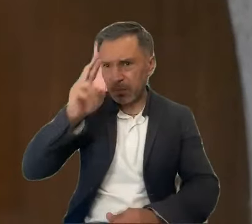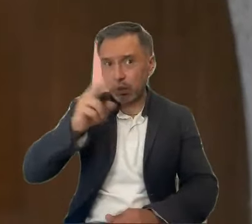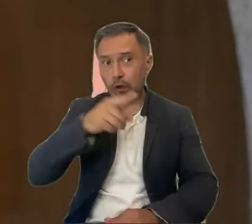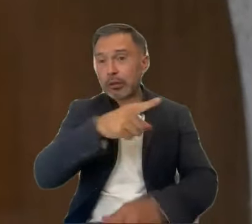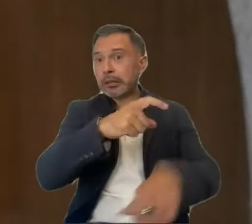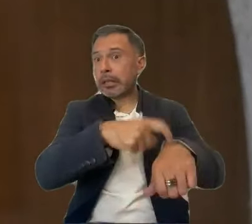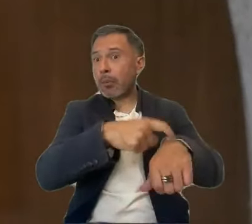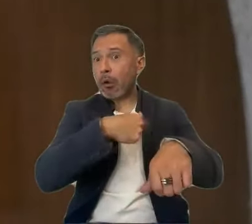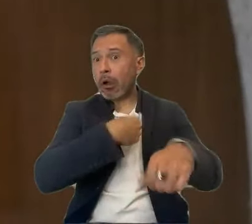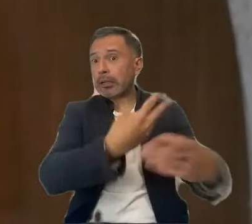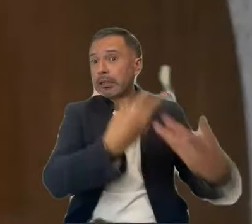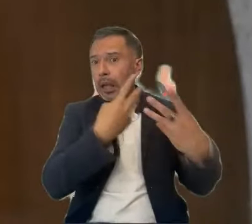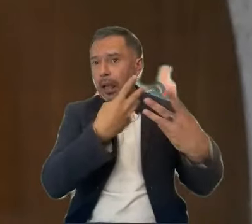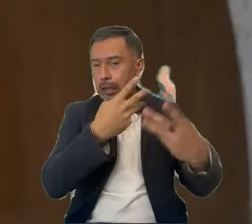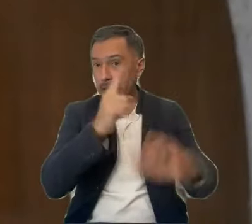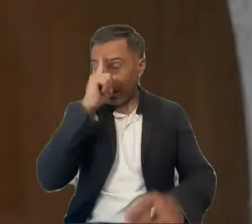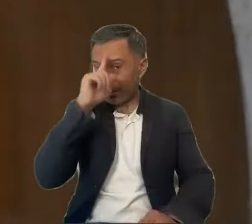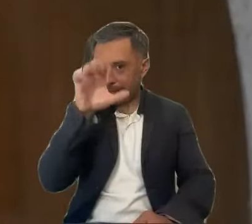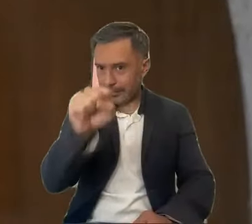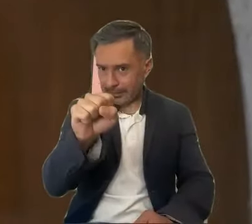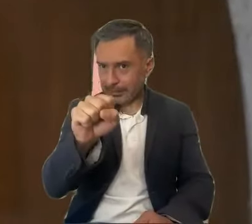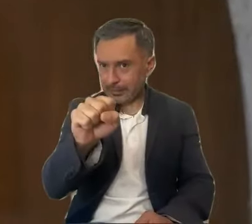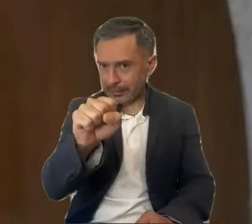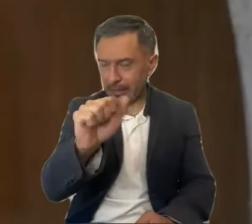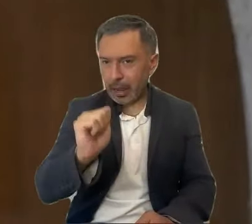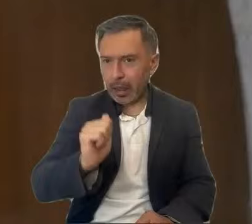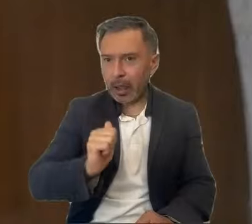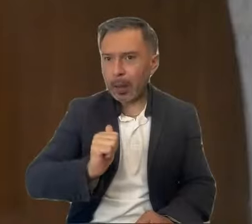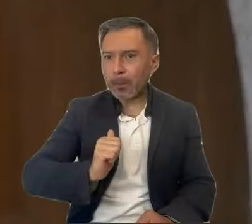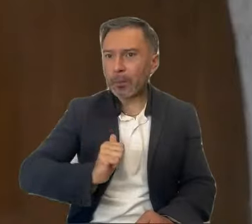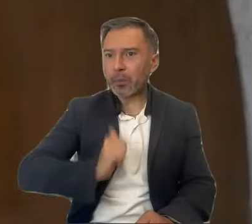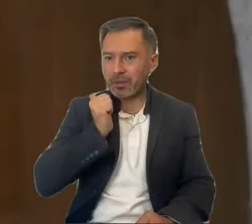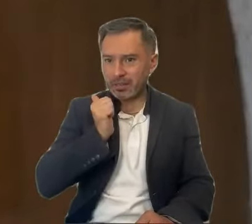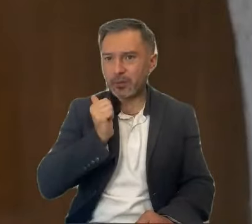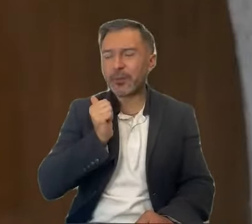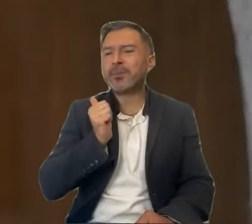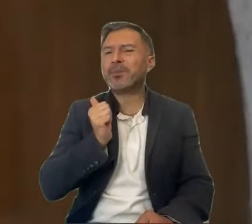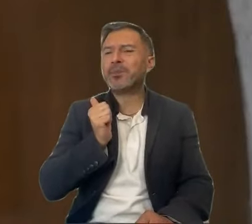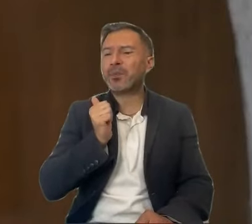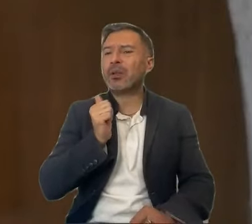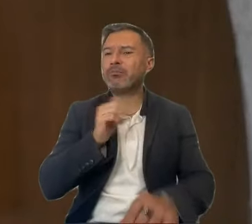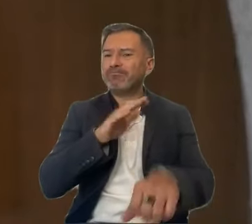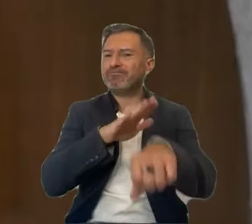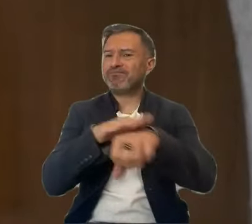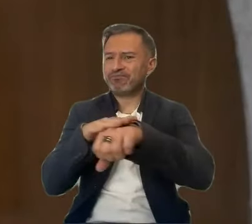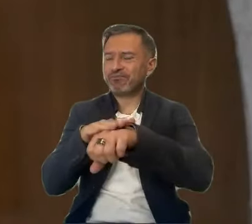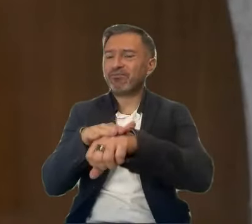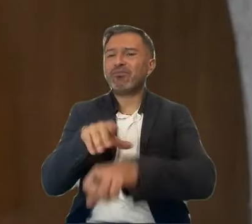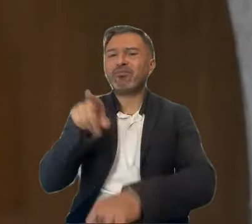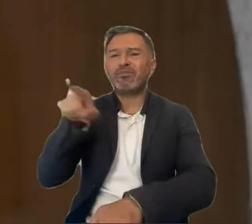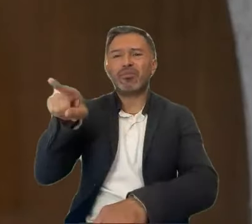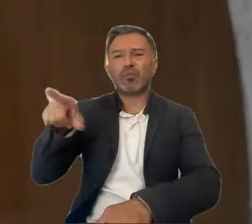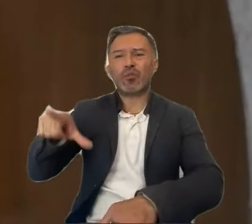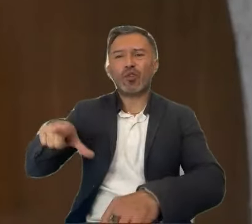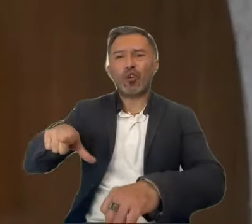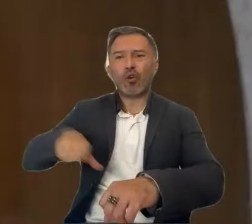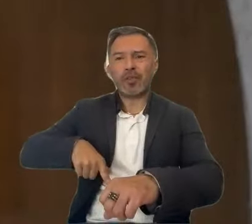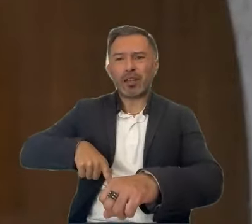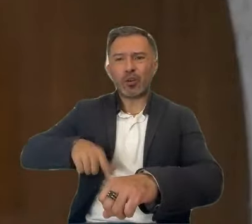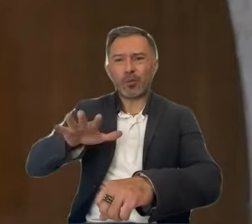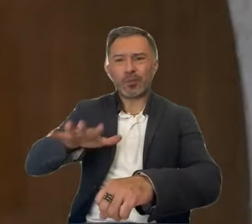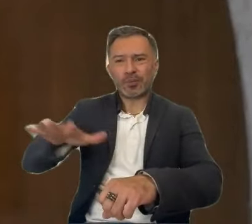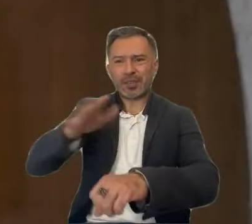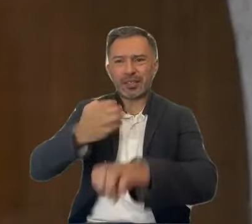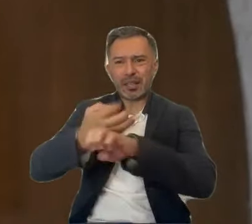quiero aprovechar para hacer un llamado al gobierno del Estado de México y a todos